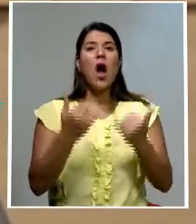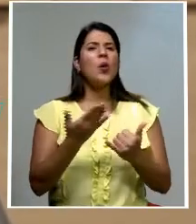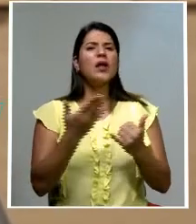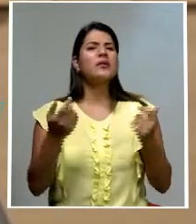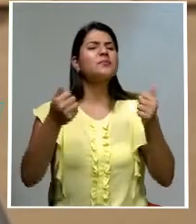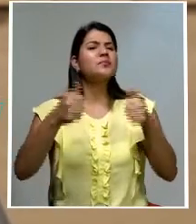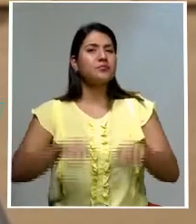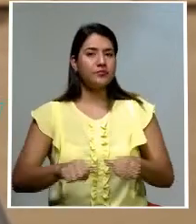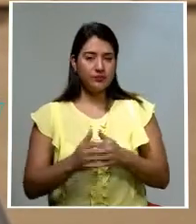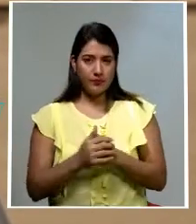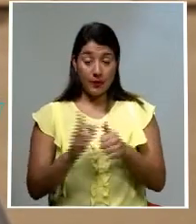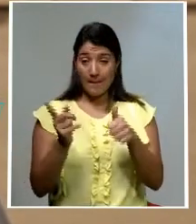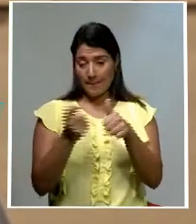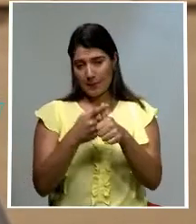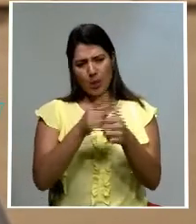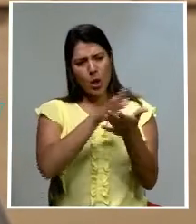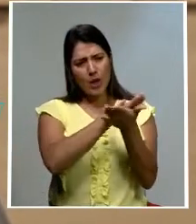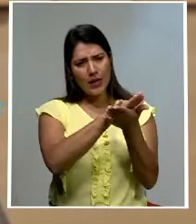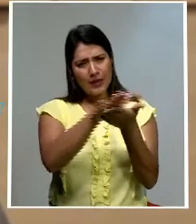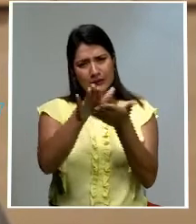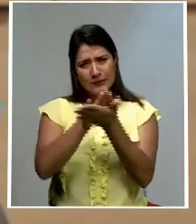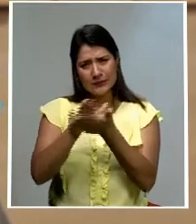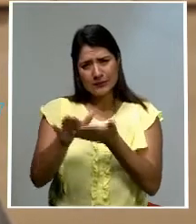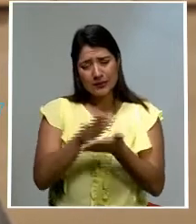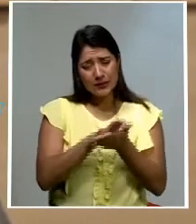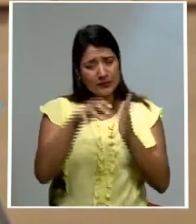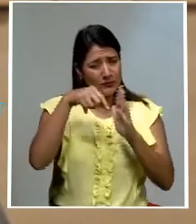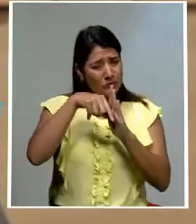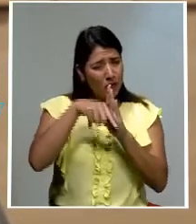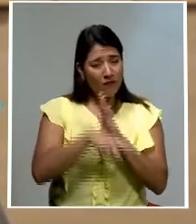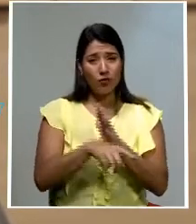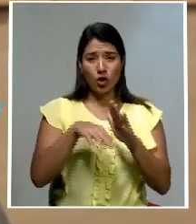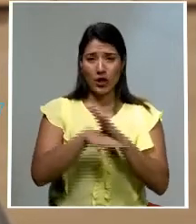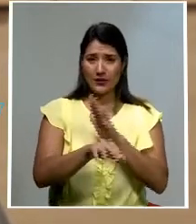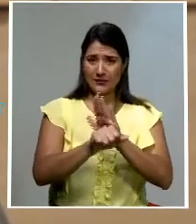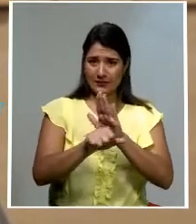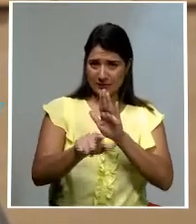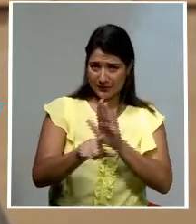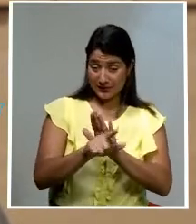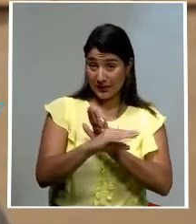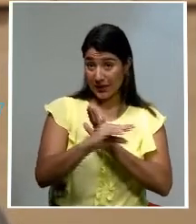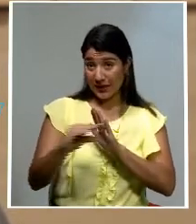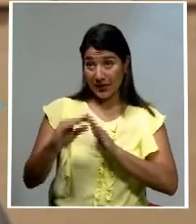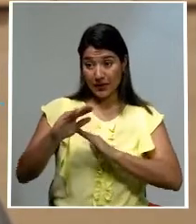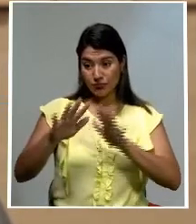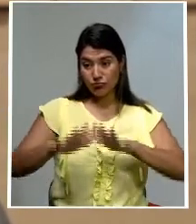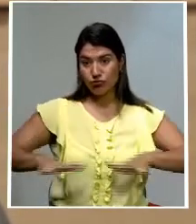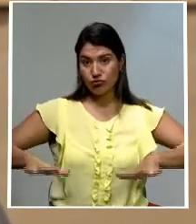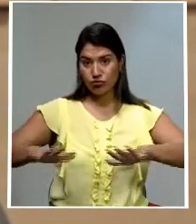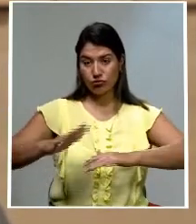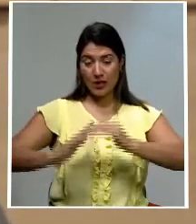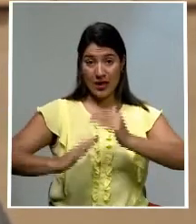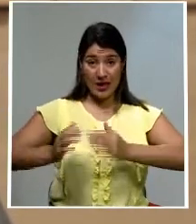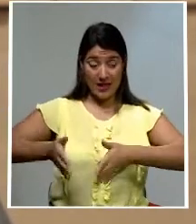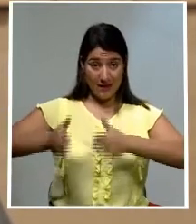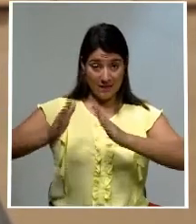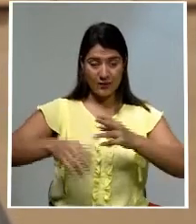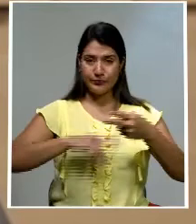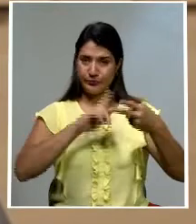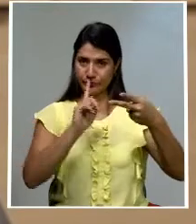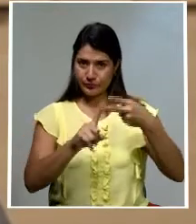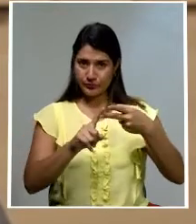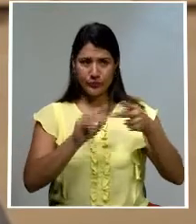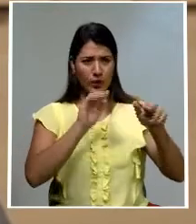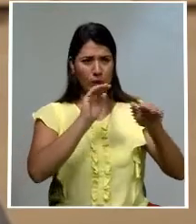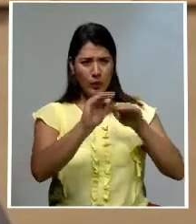a realizar una limpieza profunda del plenario y las instalaciones legislativas, instar a todas